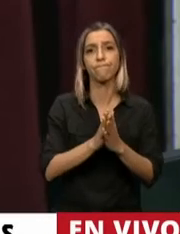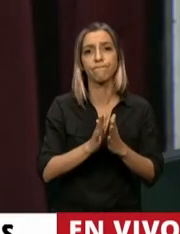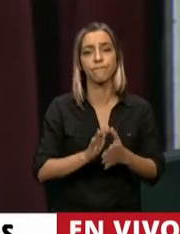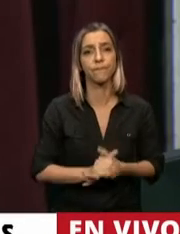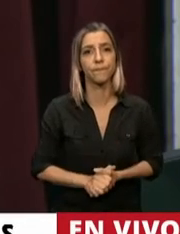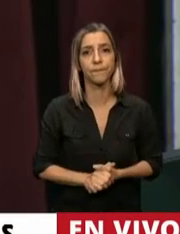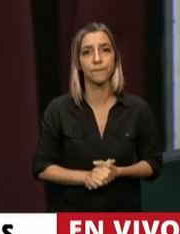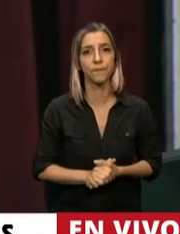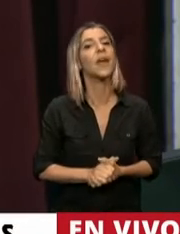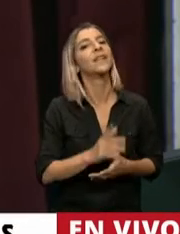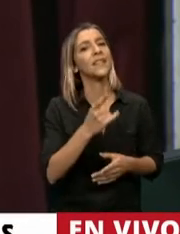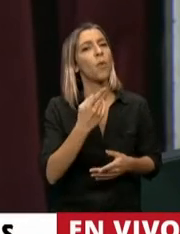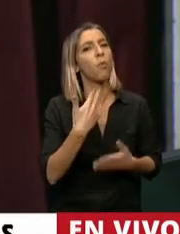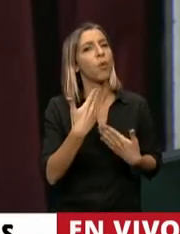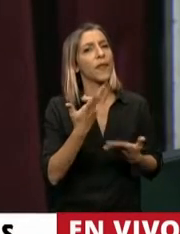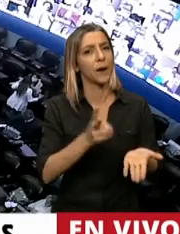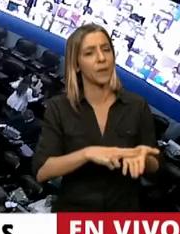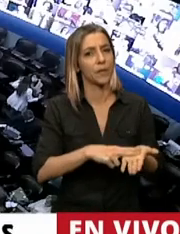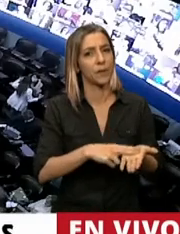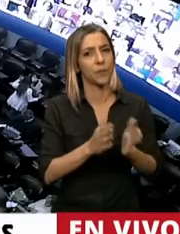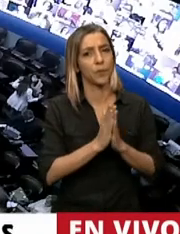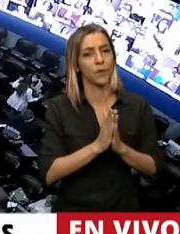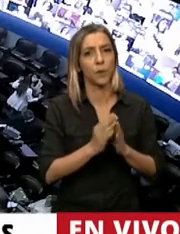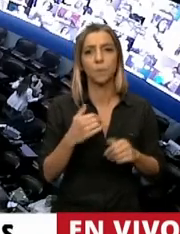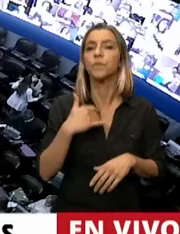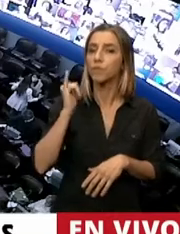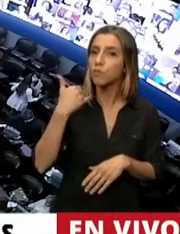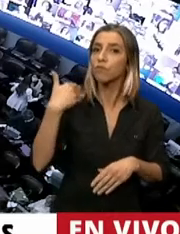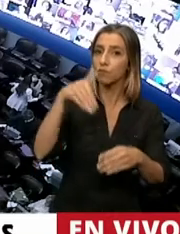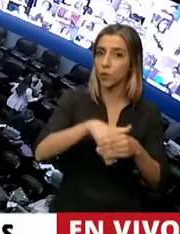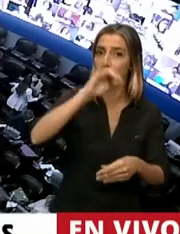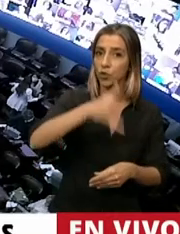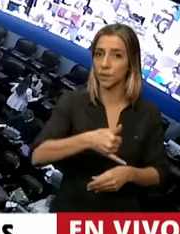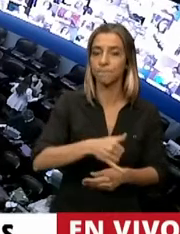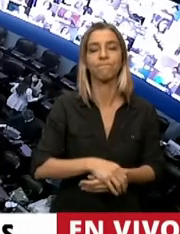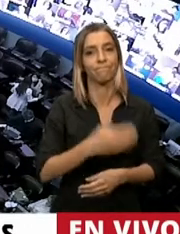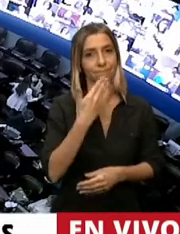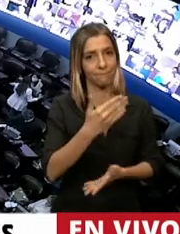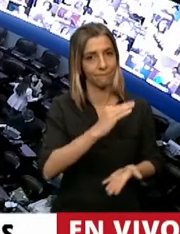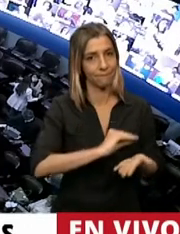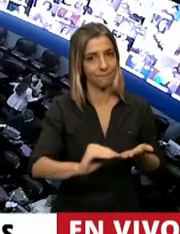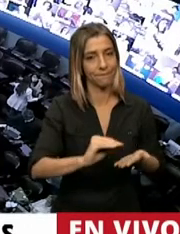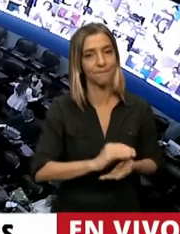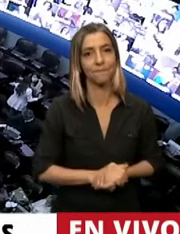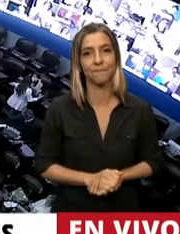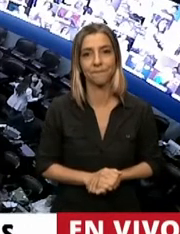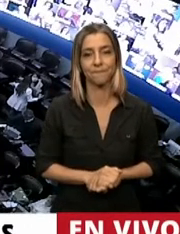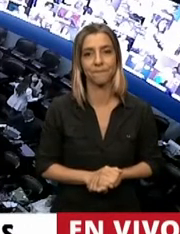más reitera diputada por favor afirmativo presidente gracias diputada